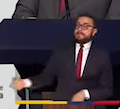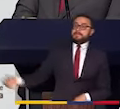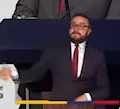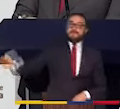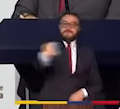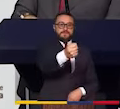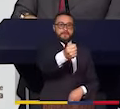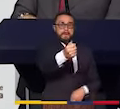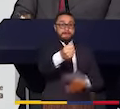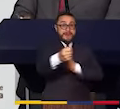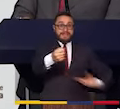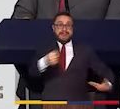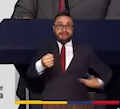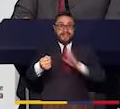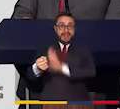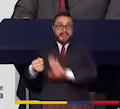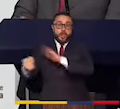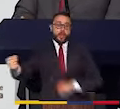exiliado él en Francia?